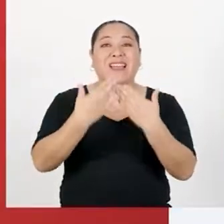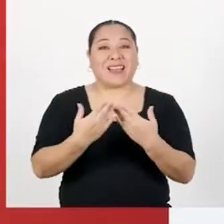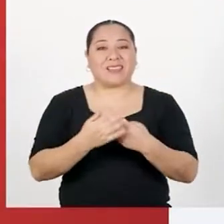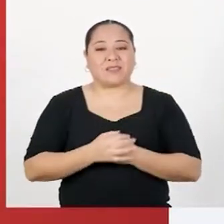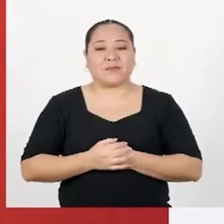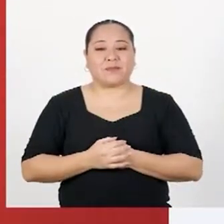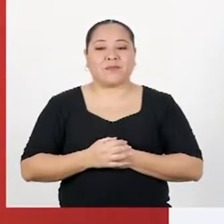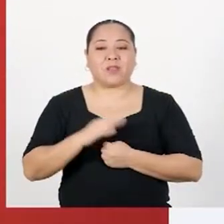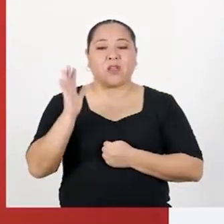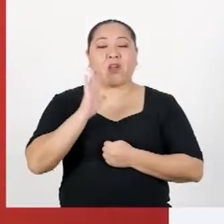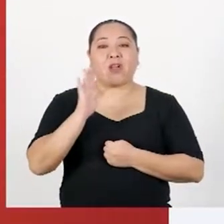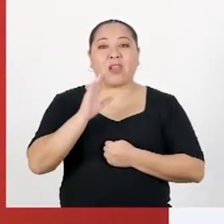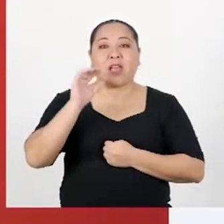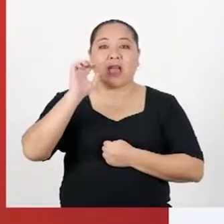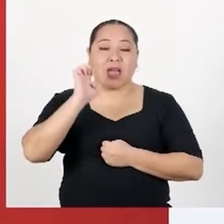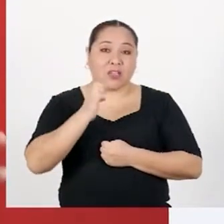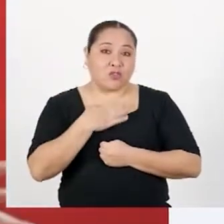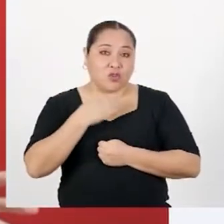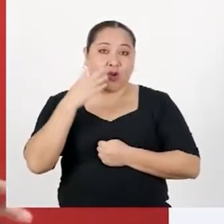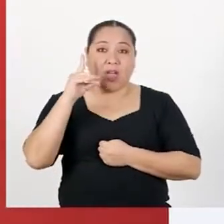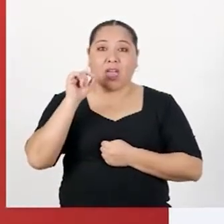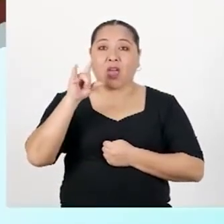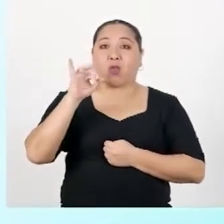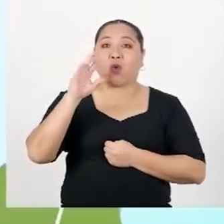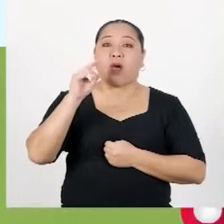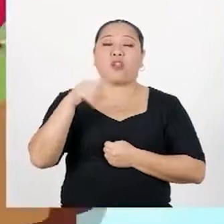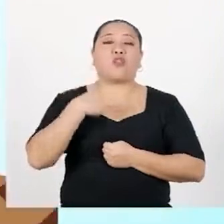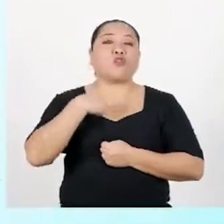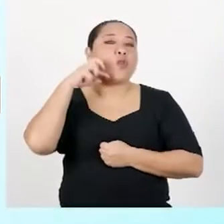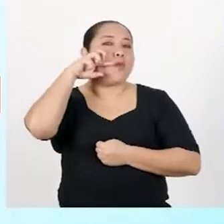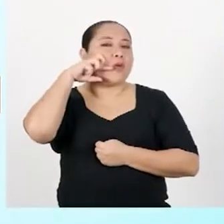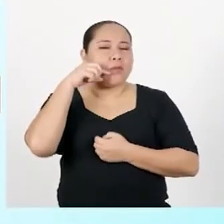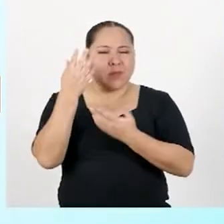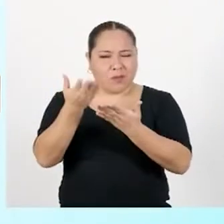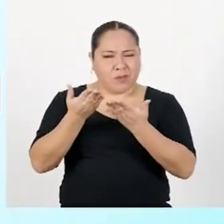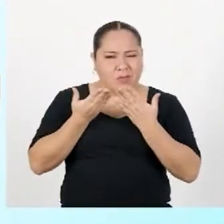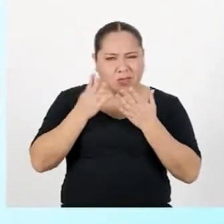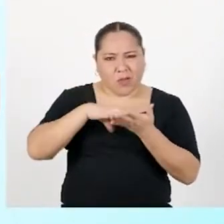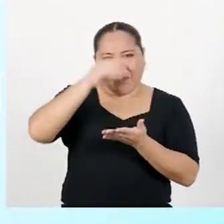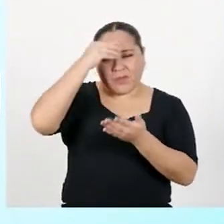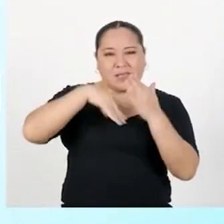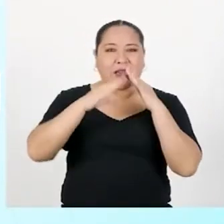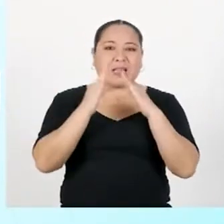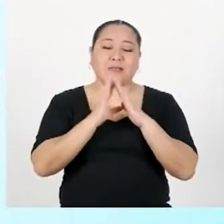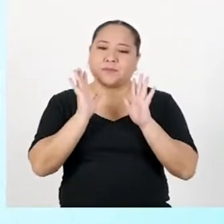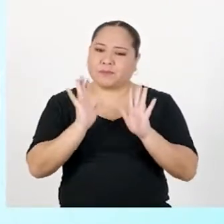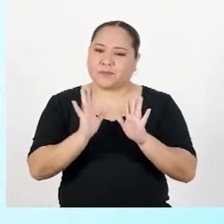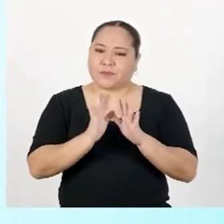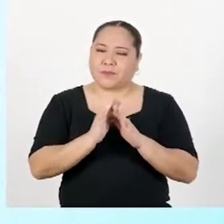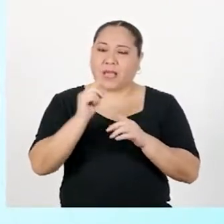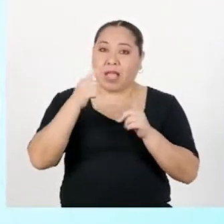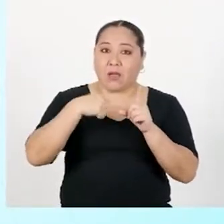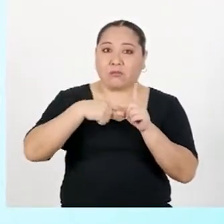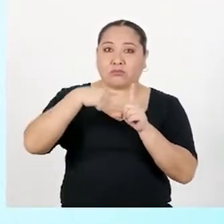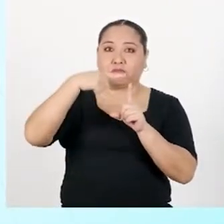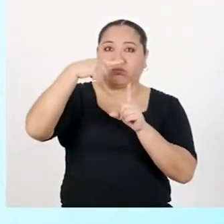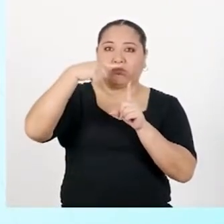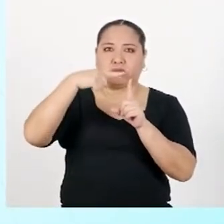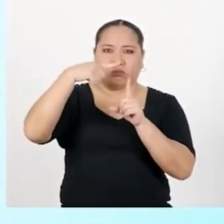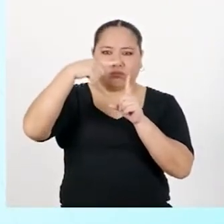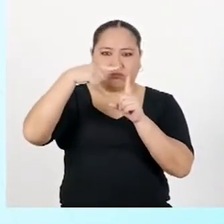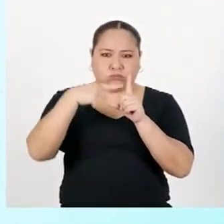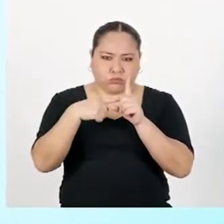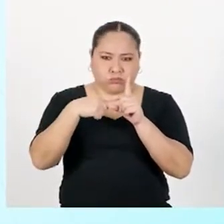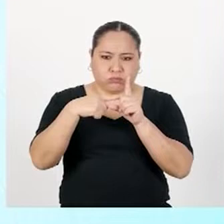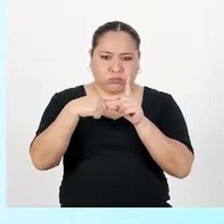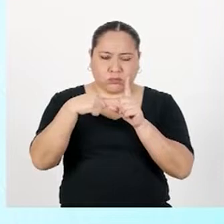Gracias. Hola Yamile, mi nombre es Eduardo y soy de Puno. Bienvenido a Aprenda en Casa. Mira, el termómetro